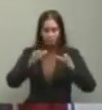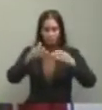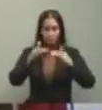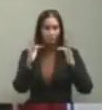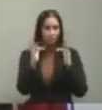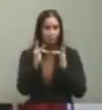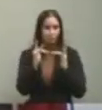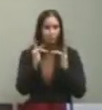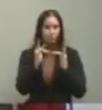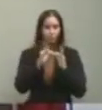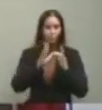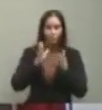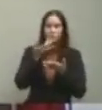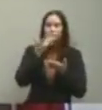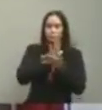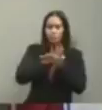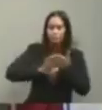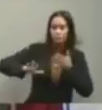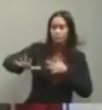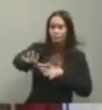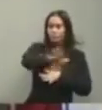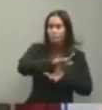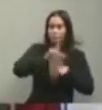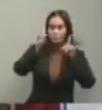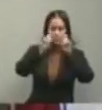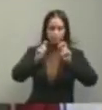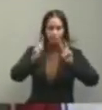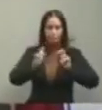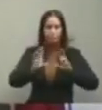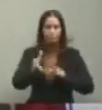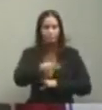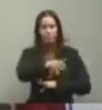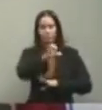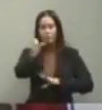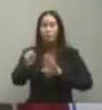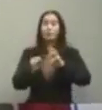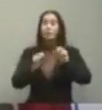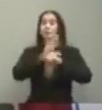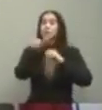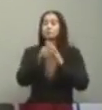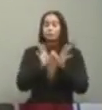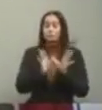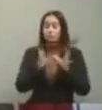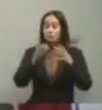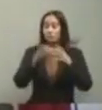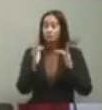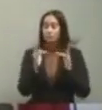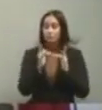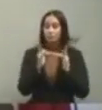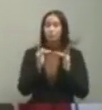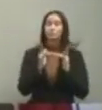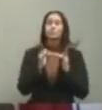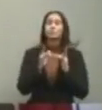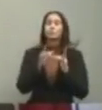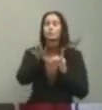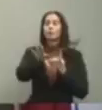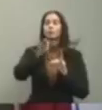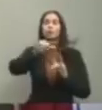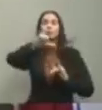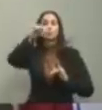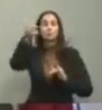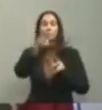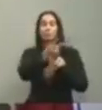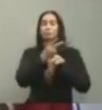hizo un saneamiento y desinfección de de la habitación que ocupaba y se han tomado otras